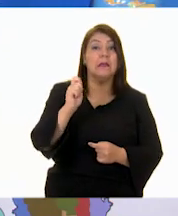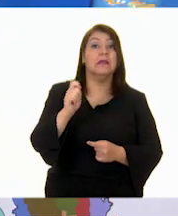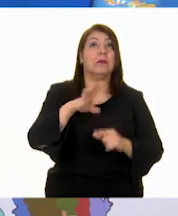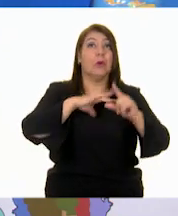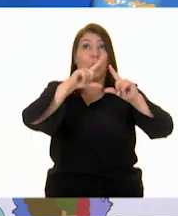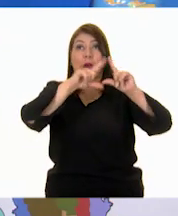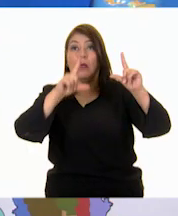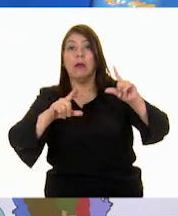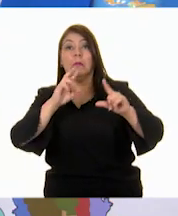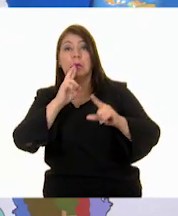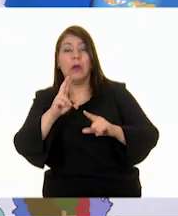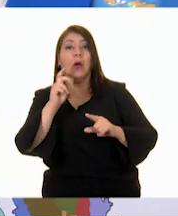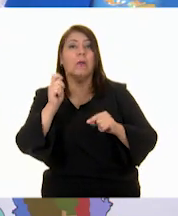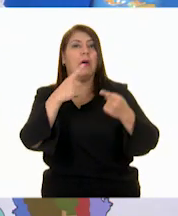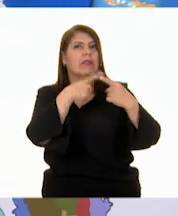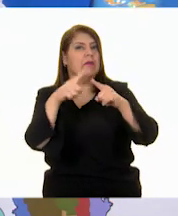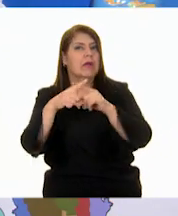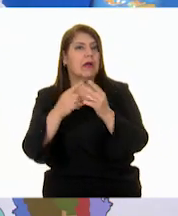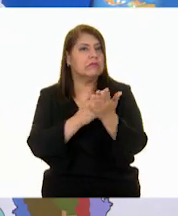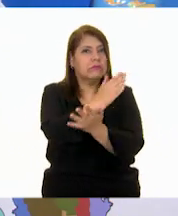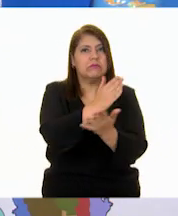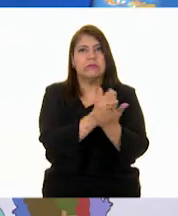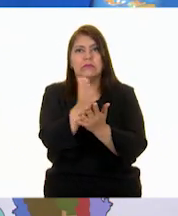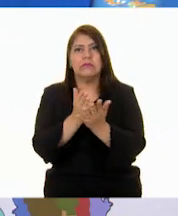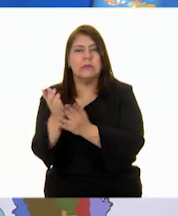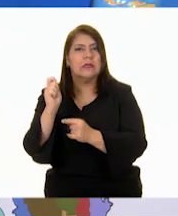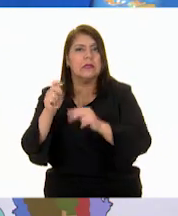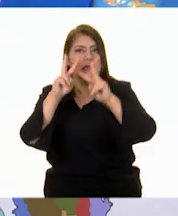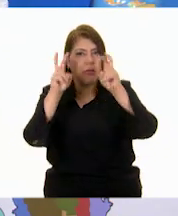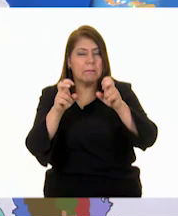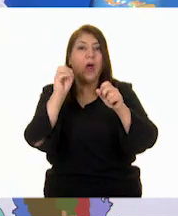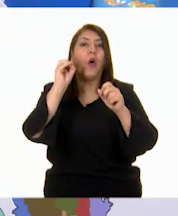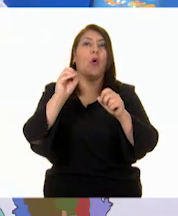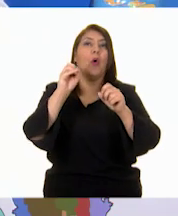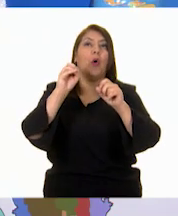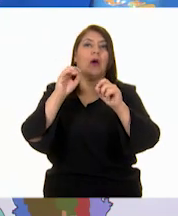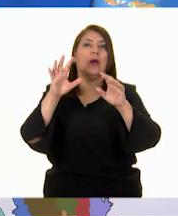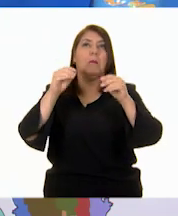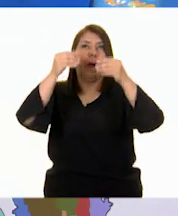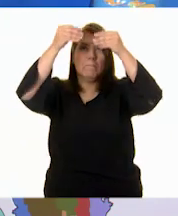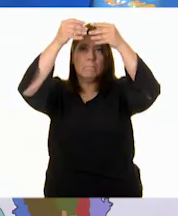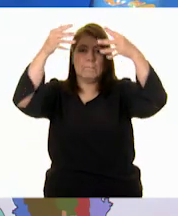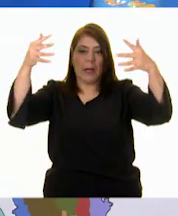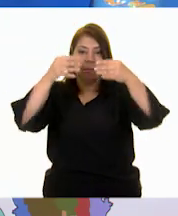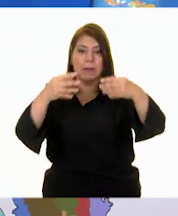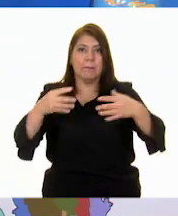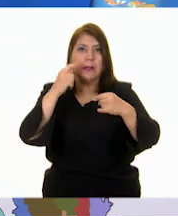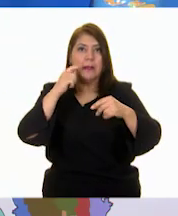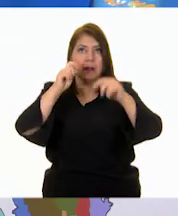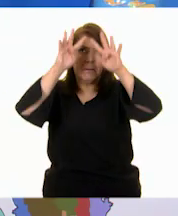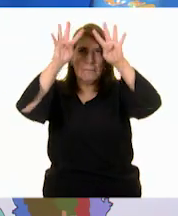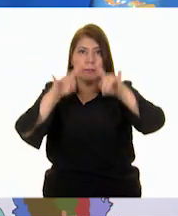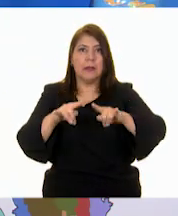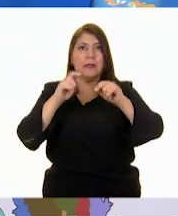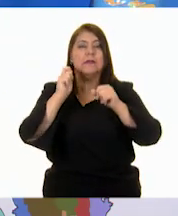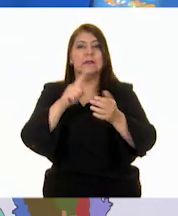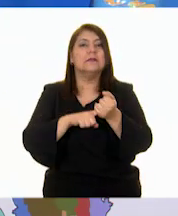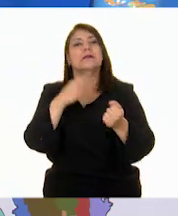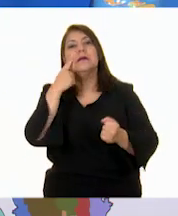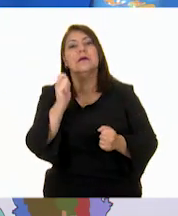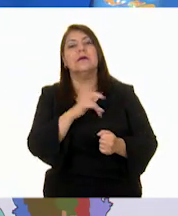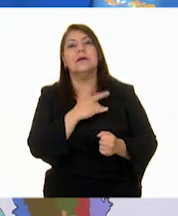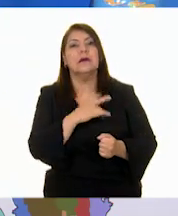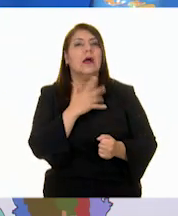nacionales sobre diversos rubros, y tablas, que son recursos útiles para mostrar, relacionar y contrastar información y datos.